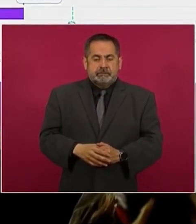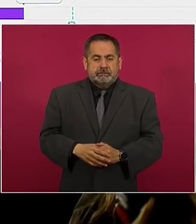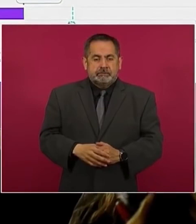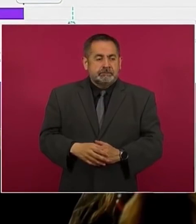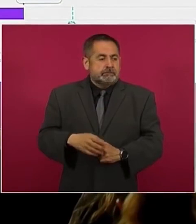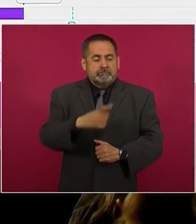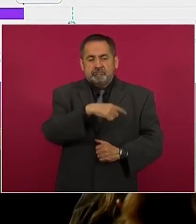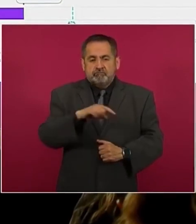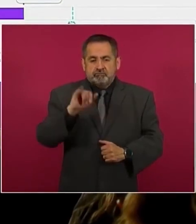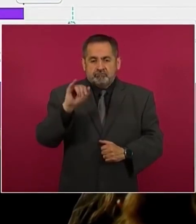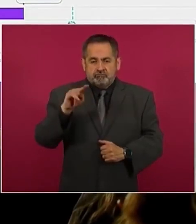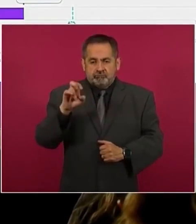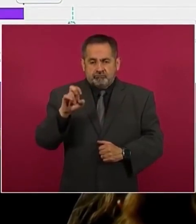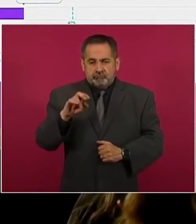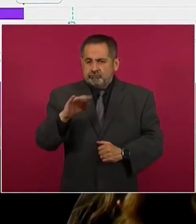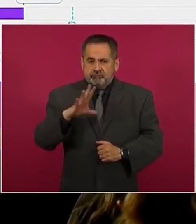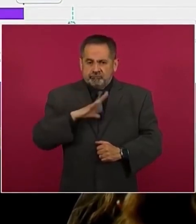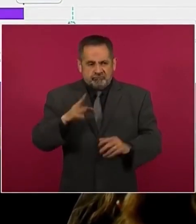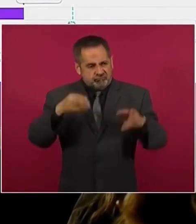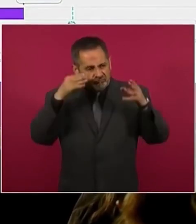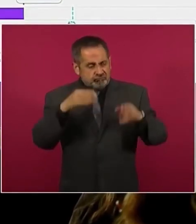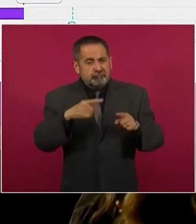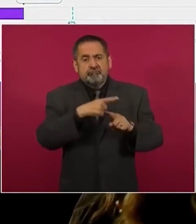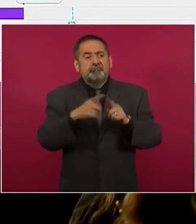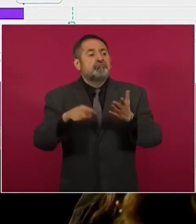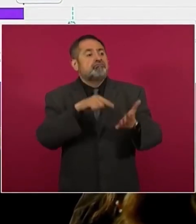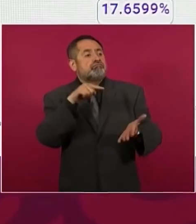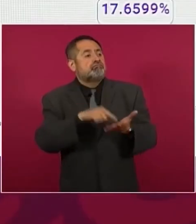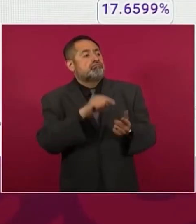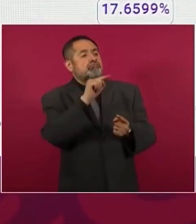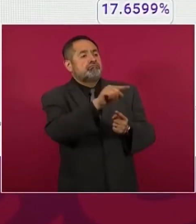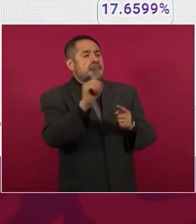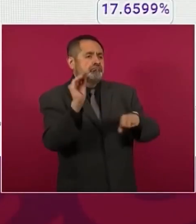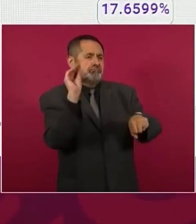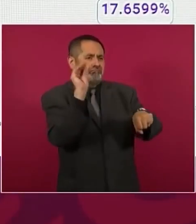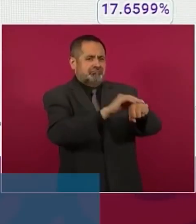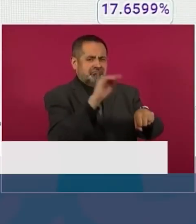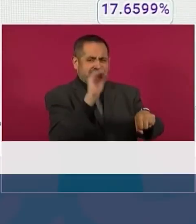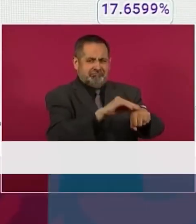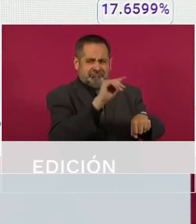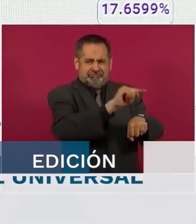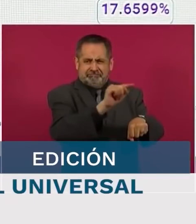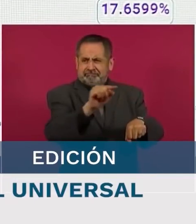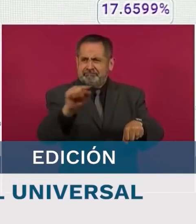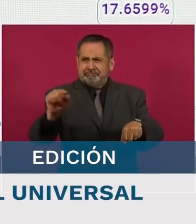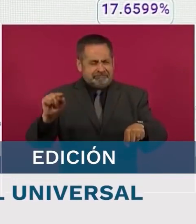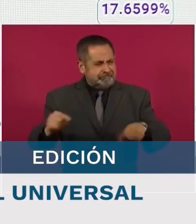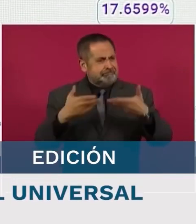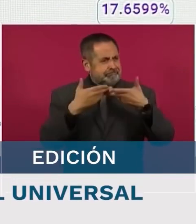se aplicó para poner casillas en todos lados, y hubieron